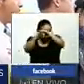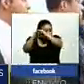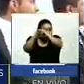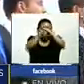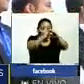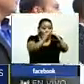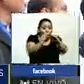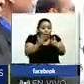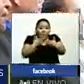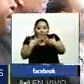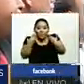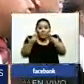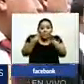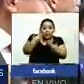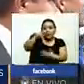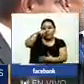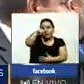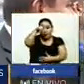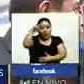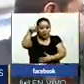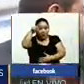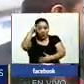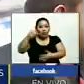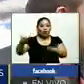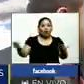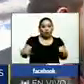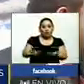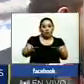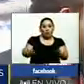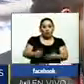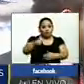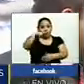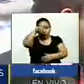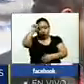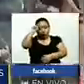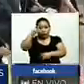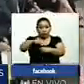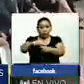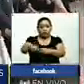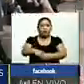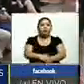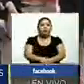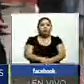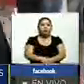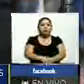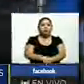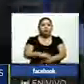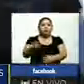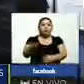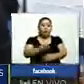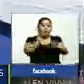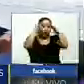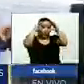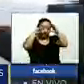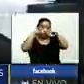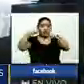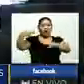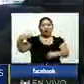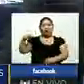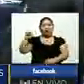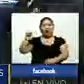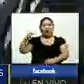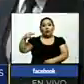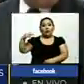las emociones y desafíos que enfrenta el sector agricultor del país. Noticiero Hechos, Canal 12,